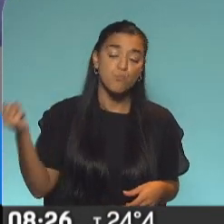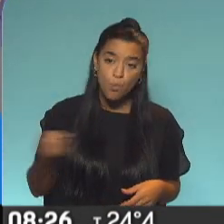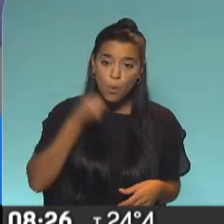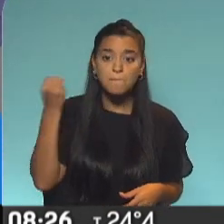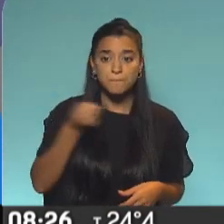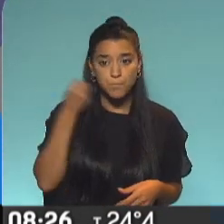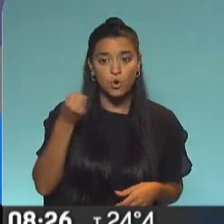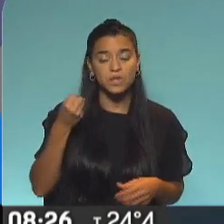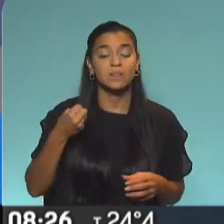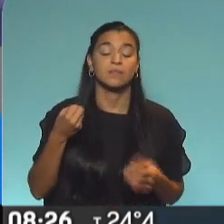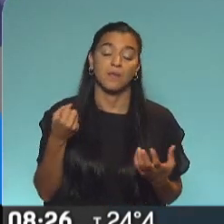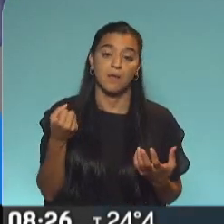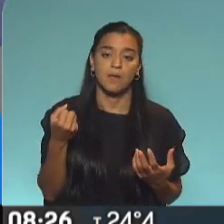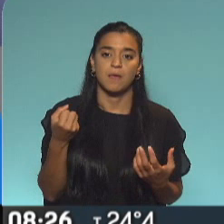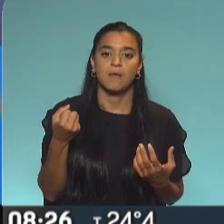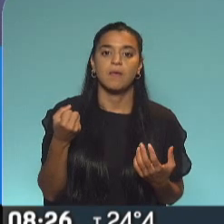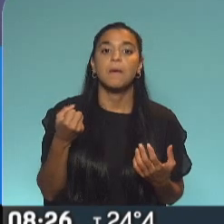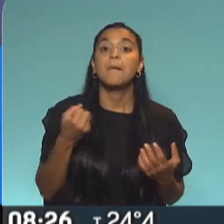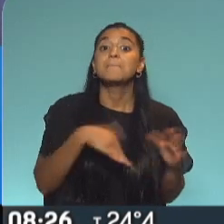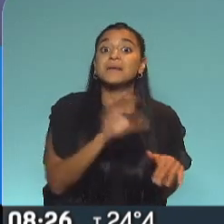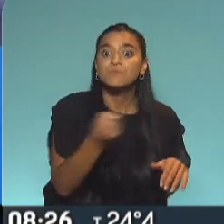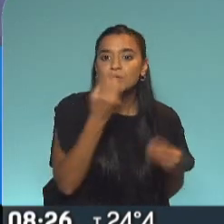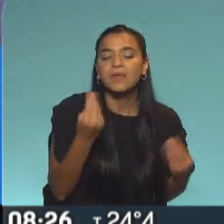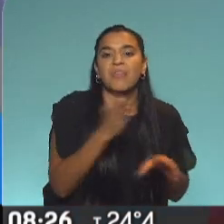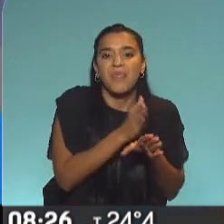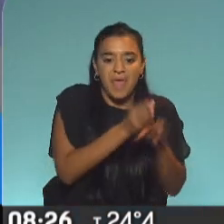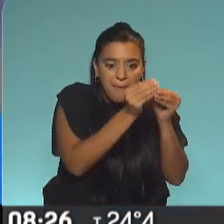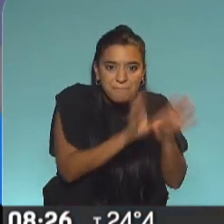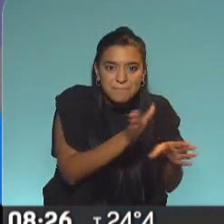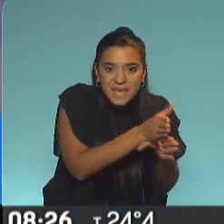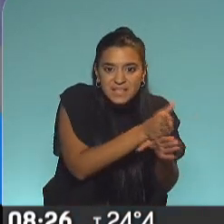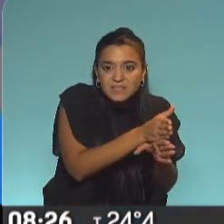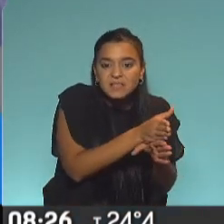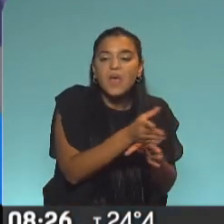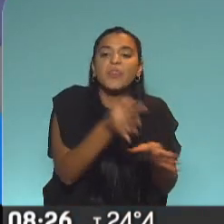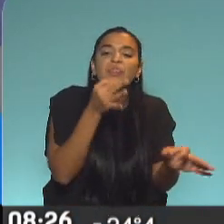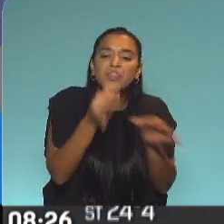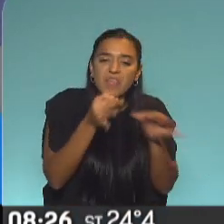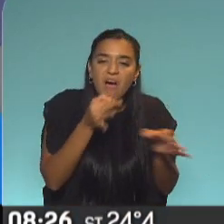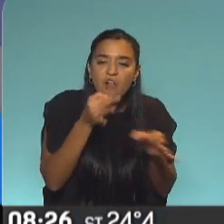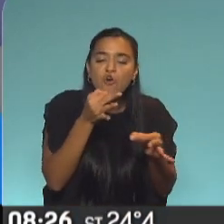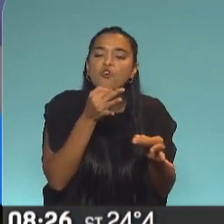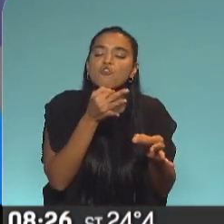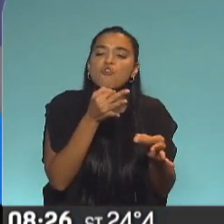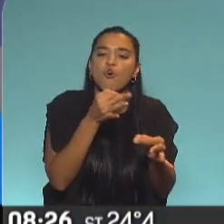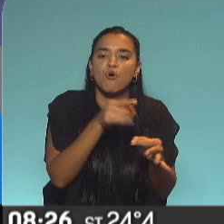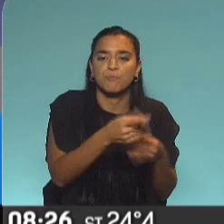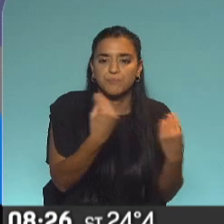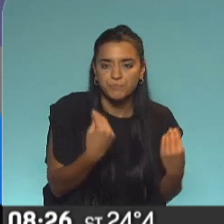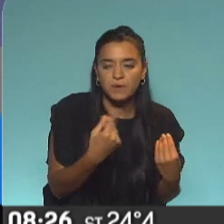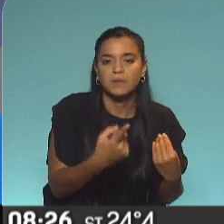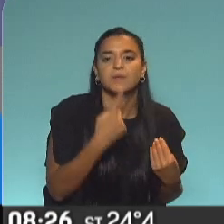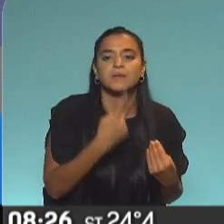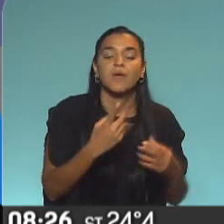y hubiera sido más importante hacerlo desde el principio, un diálogo muy fluido entre